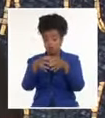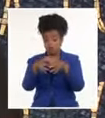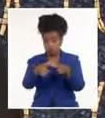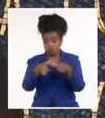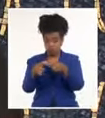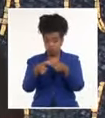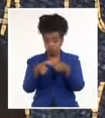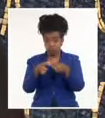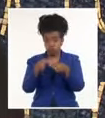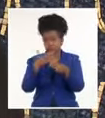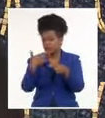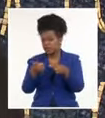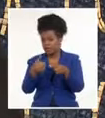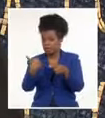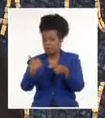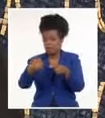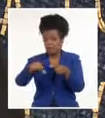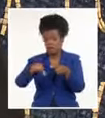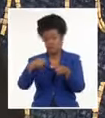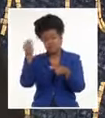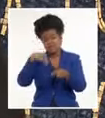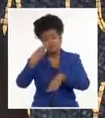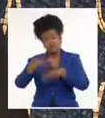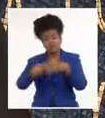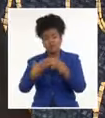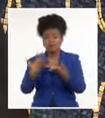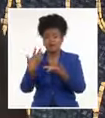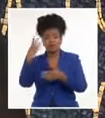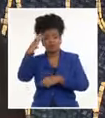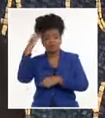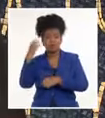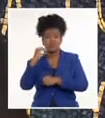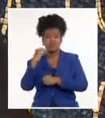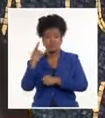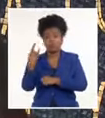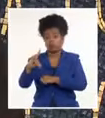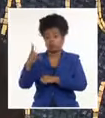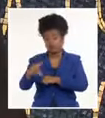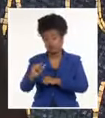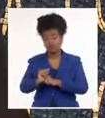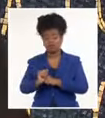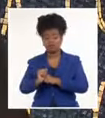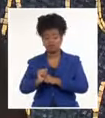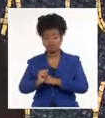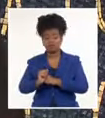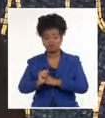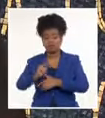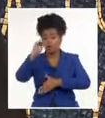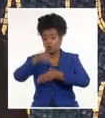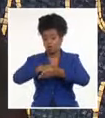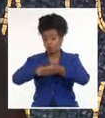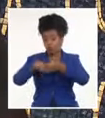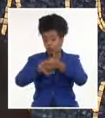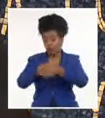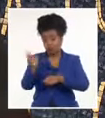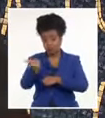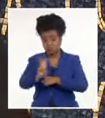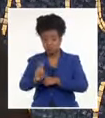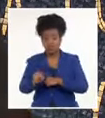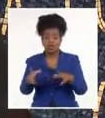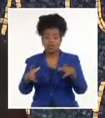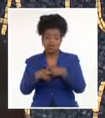de golpe de Estado en Bolivia, una campaña tremenda con respecto a las elecciones en Venezuela, en Nicaragua. O